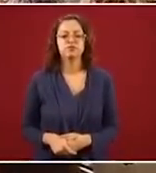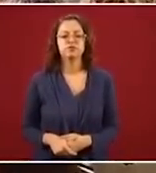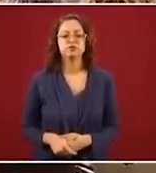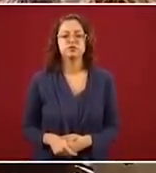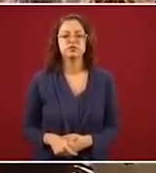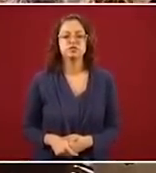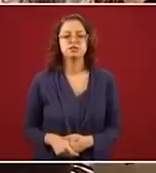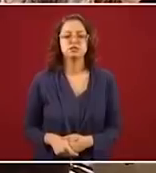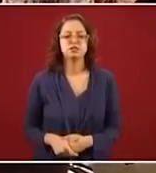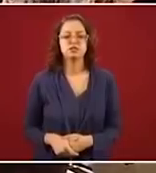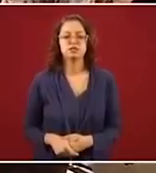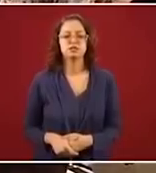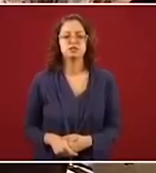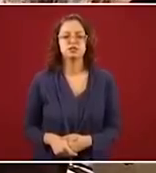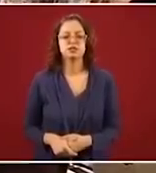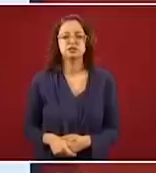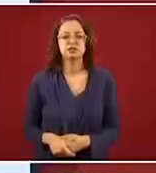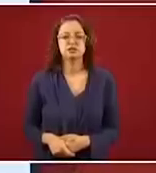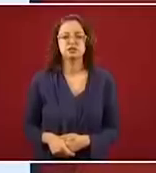Estos somos.